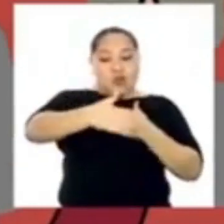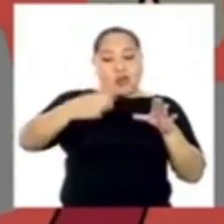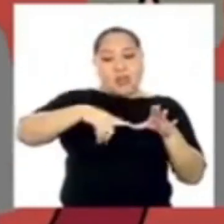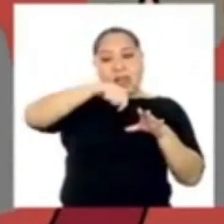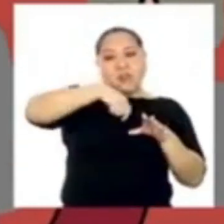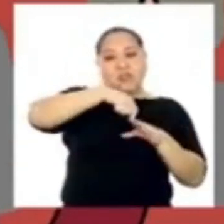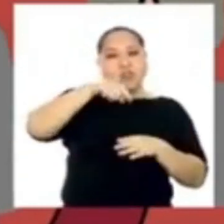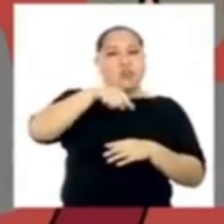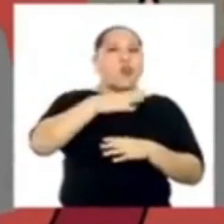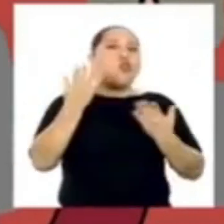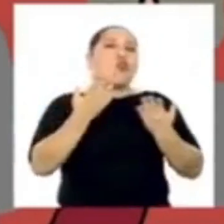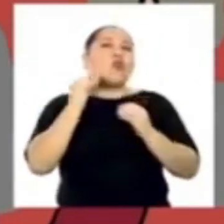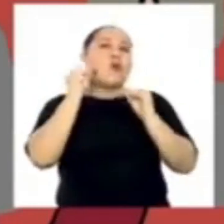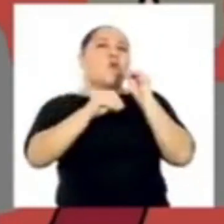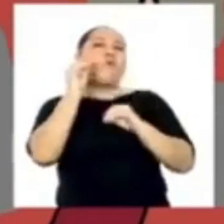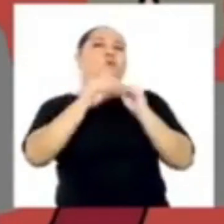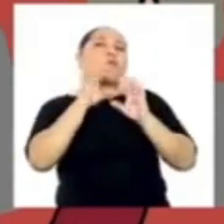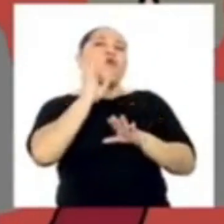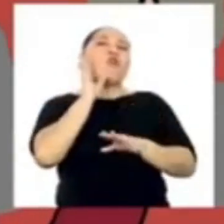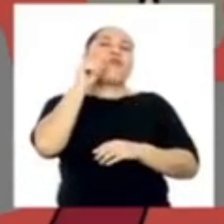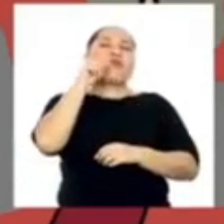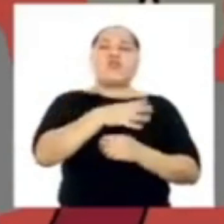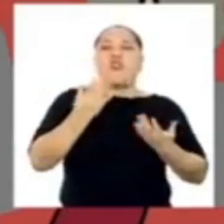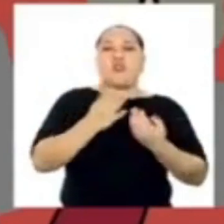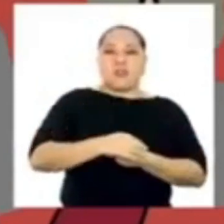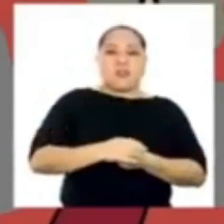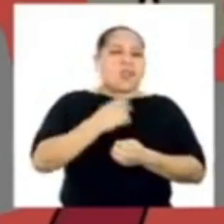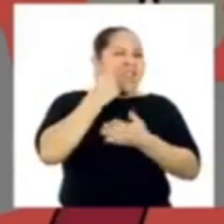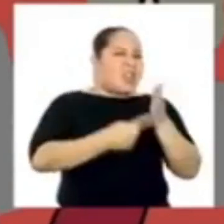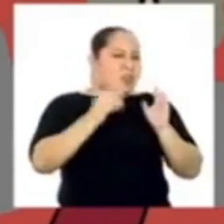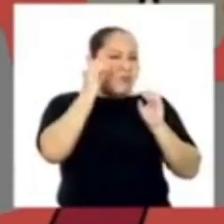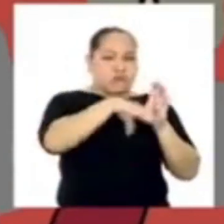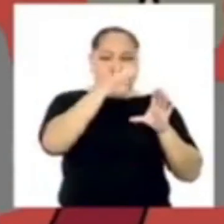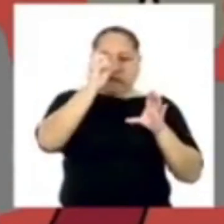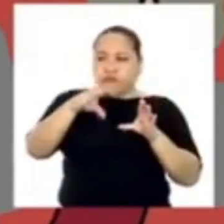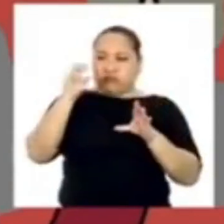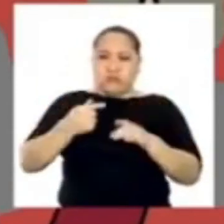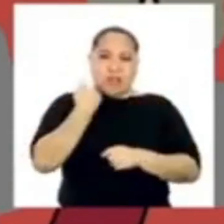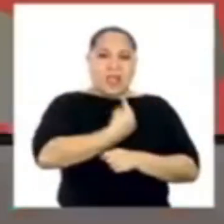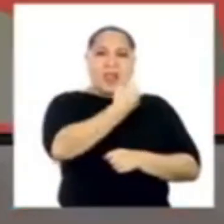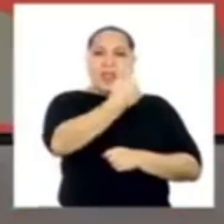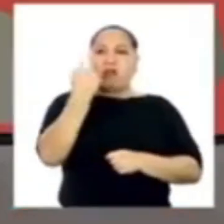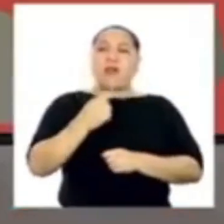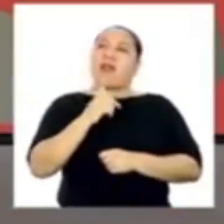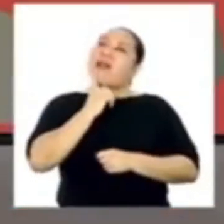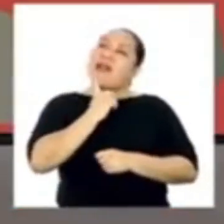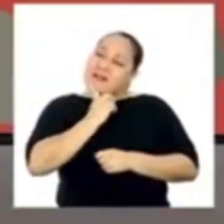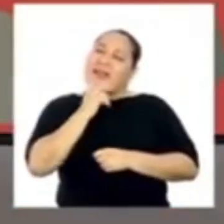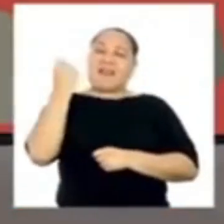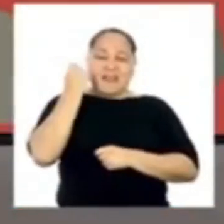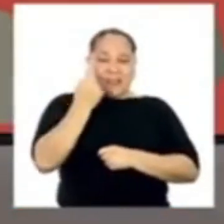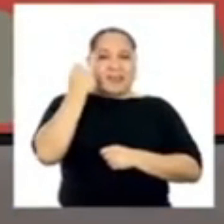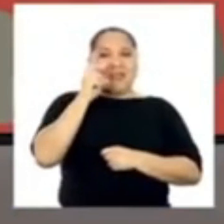la cocina. ¿Dónde más botamos nuestros residuos? ¿Y qué solemos botar en cada tacho?